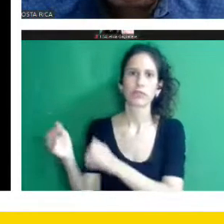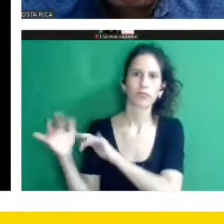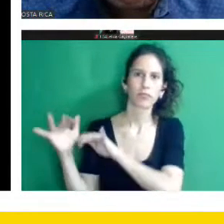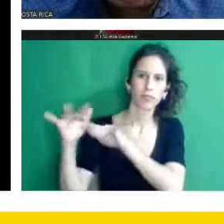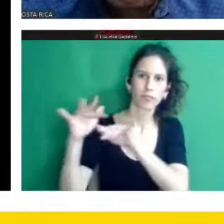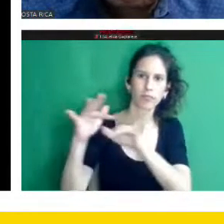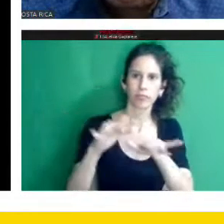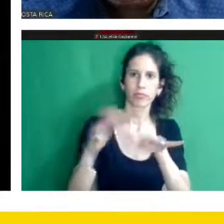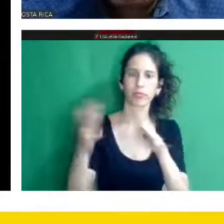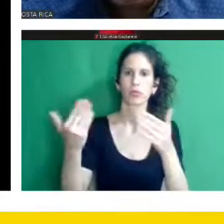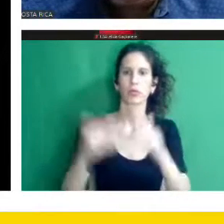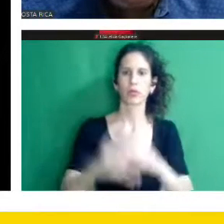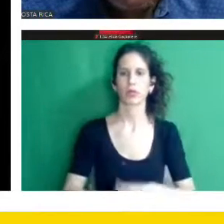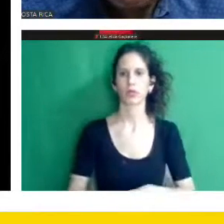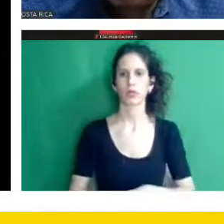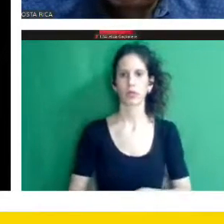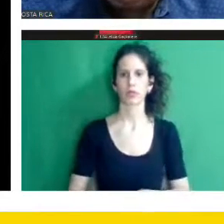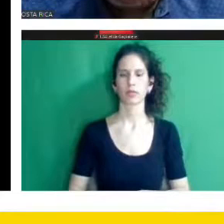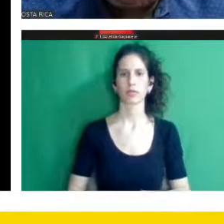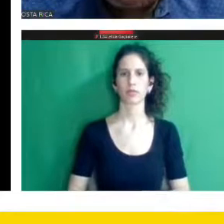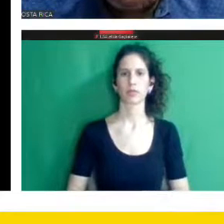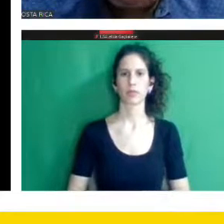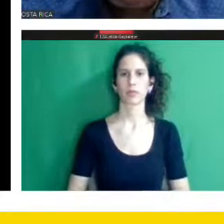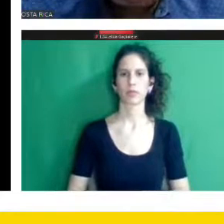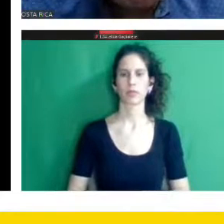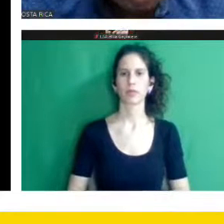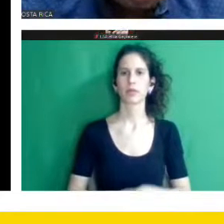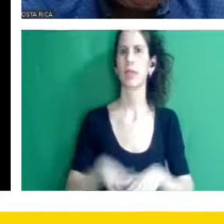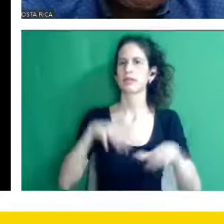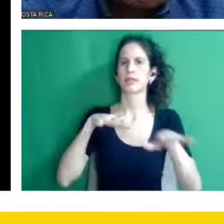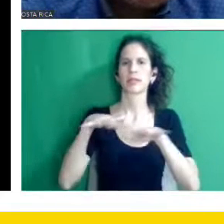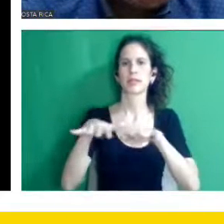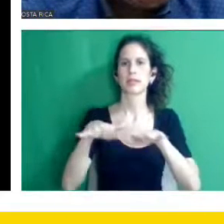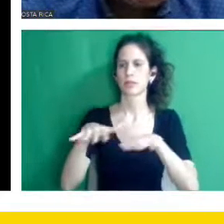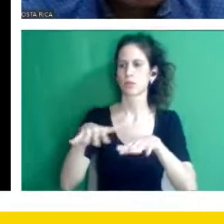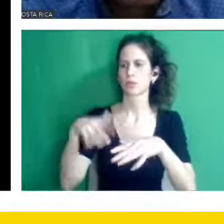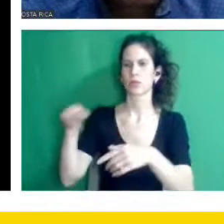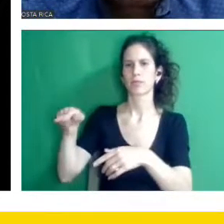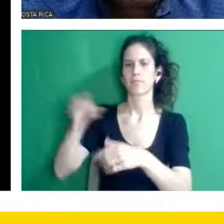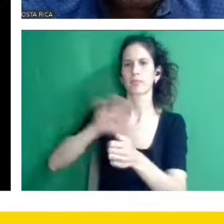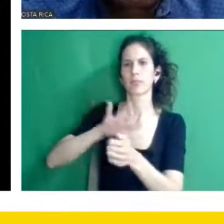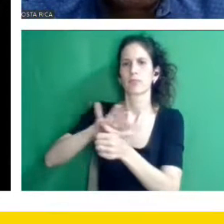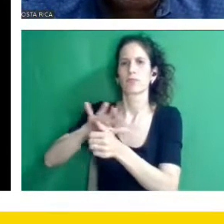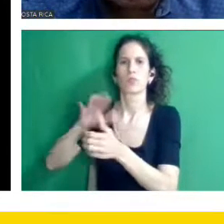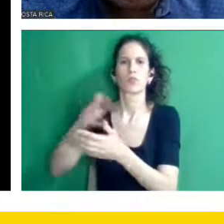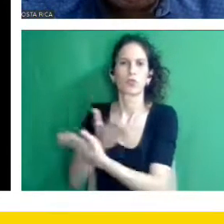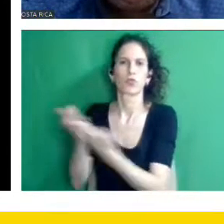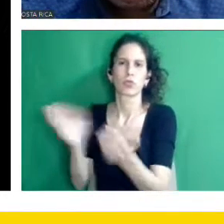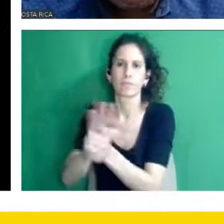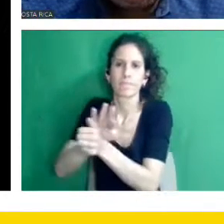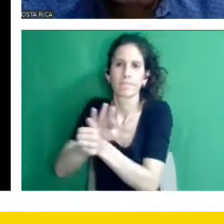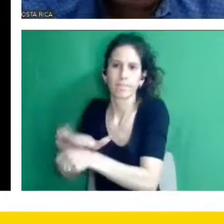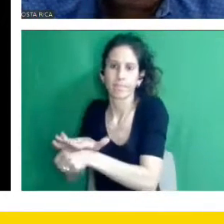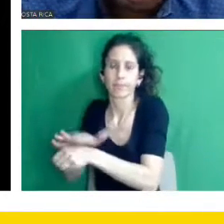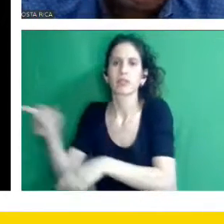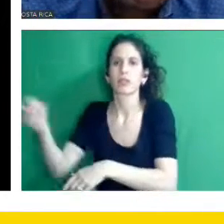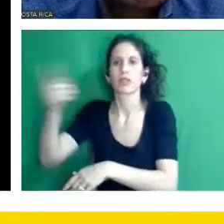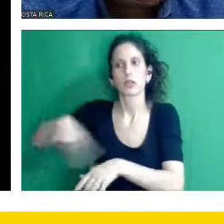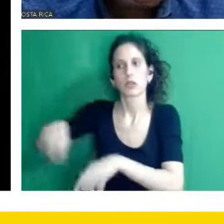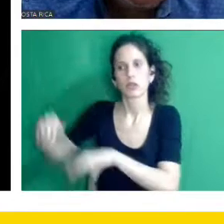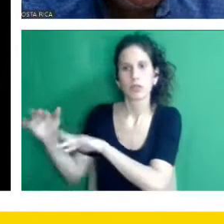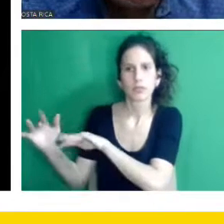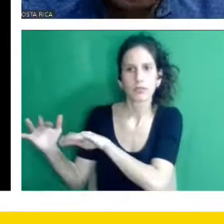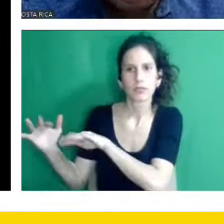de otras situaciones de riesgo social que los puede afectar. Entonces, como les digo, una situación va llevando la mano a otra, la